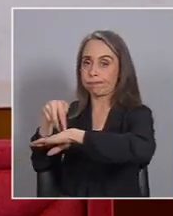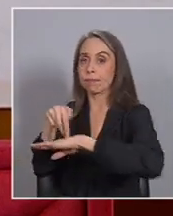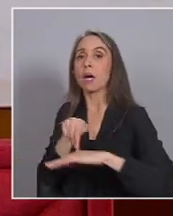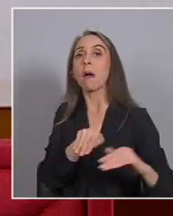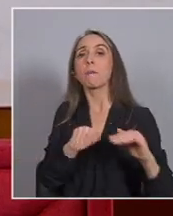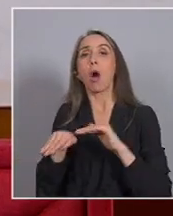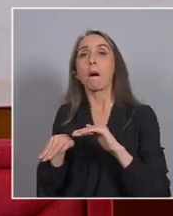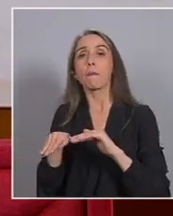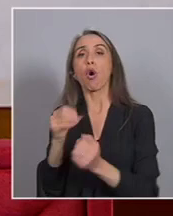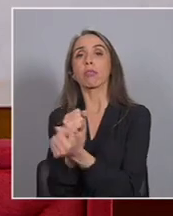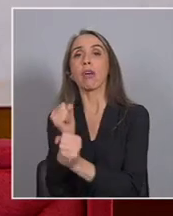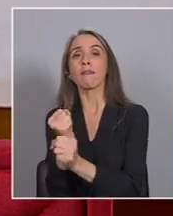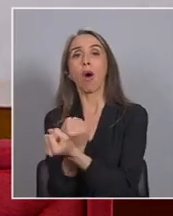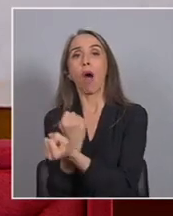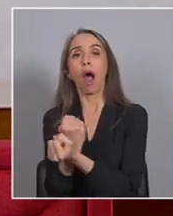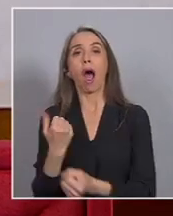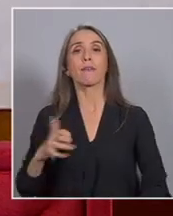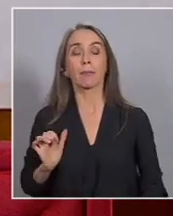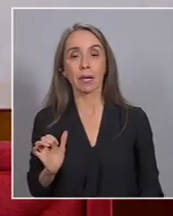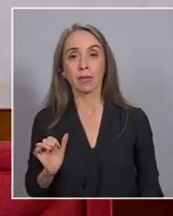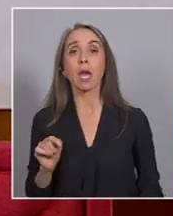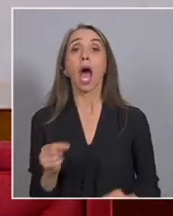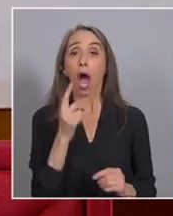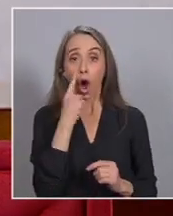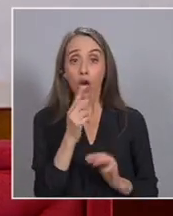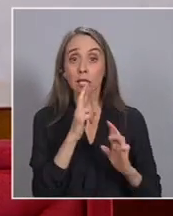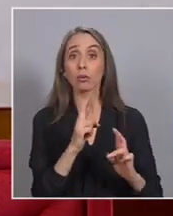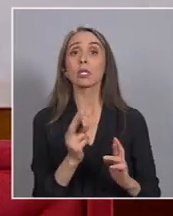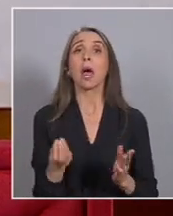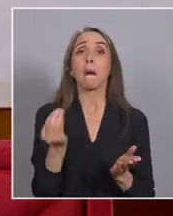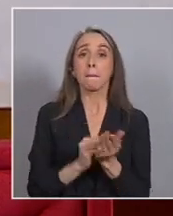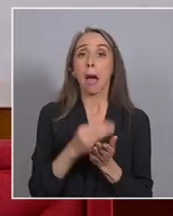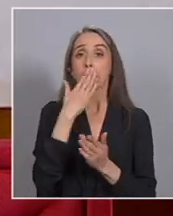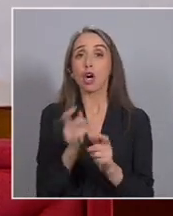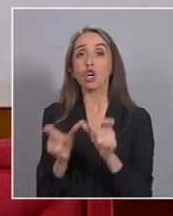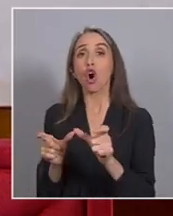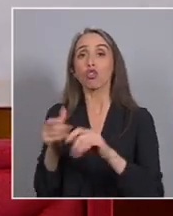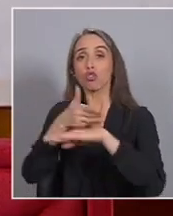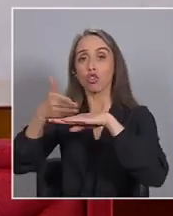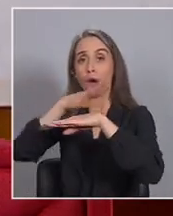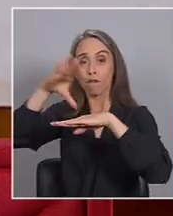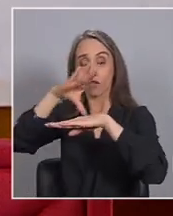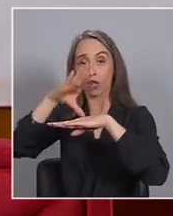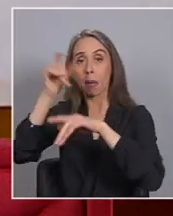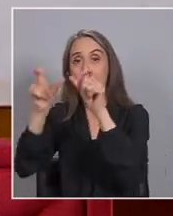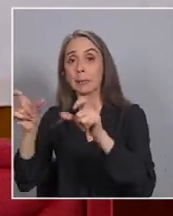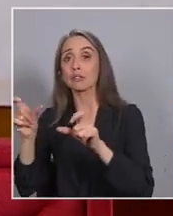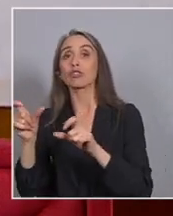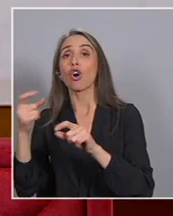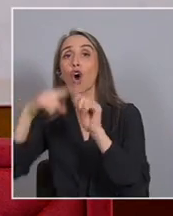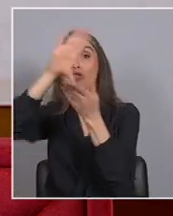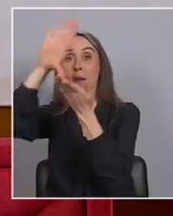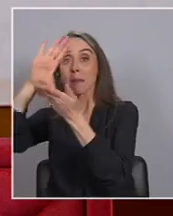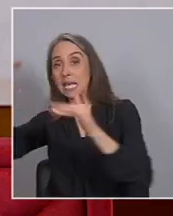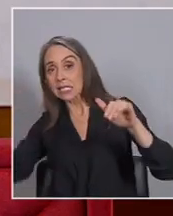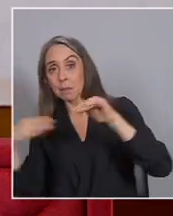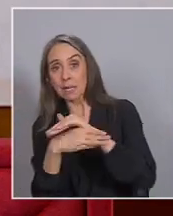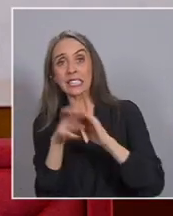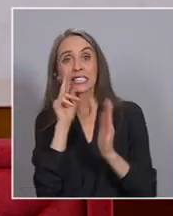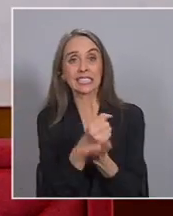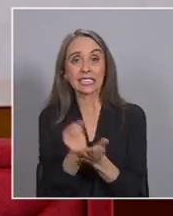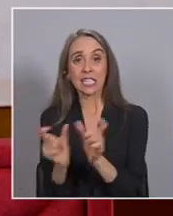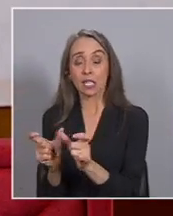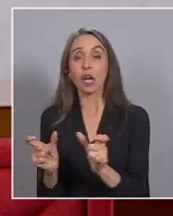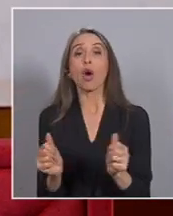Y los resultados demuestran que tenemos más y mejor control de nuestras fronteras, porque la entrada irregular de migrantes, y estuvimos juntos en Chacayuta